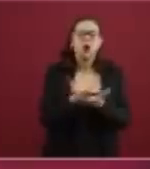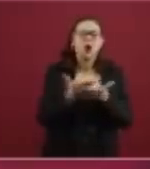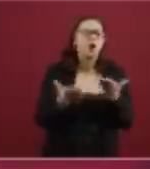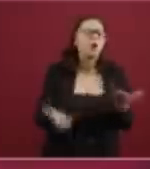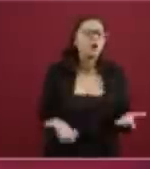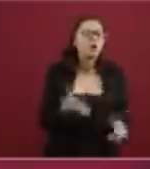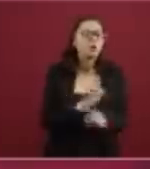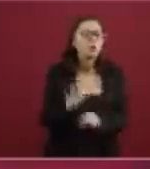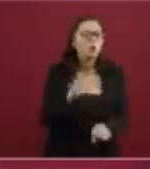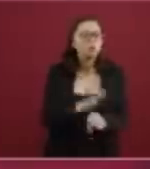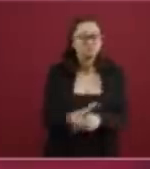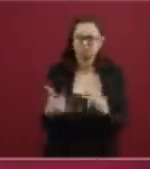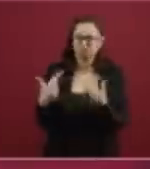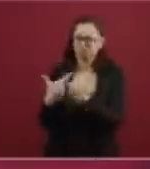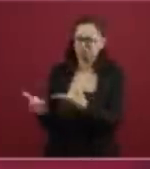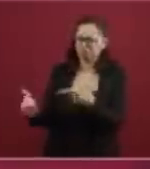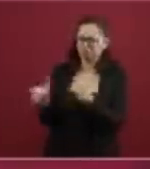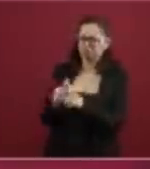para